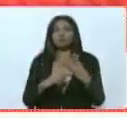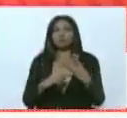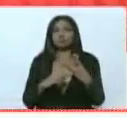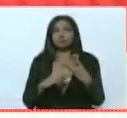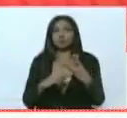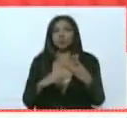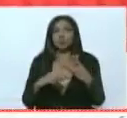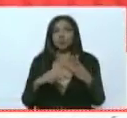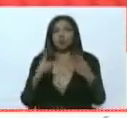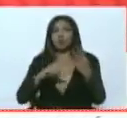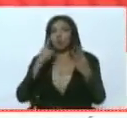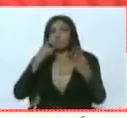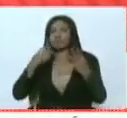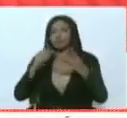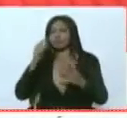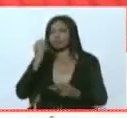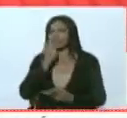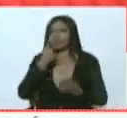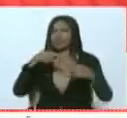Pedro José Rodríguez.